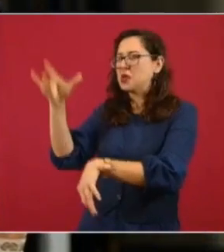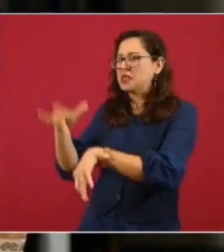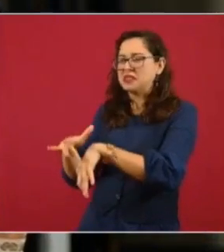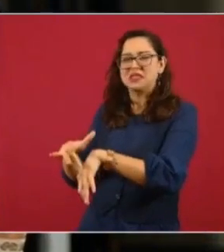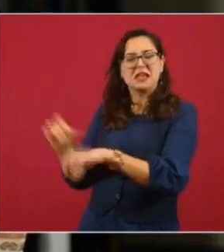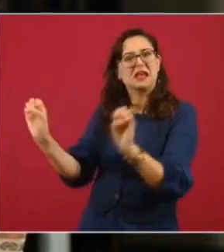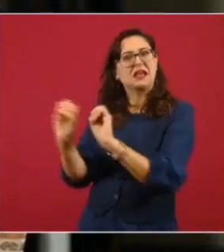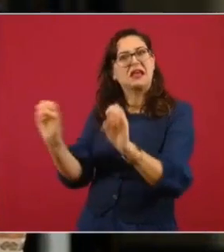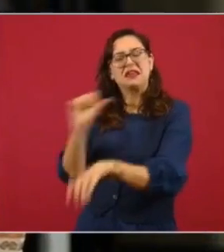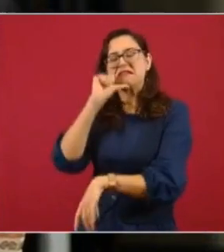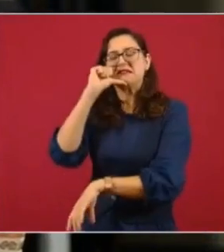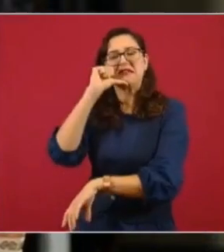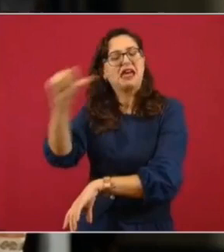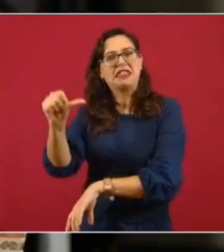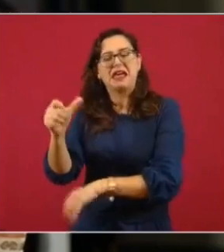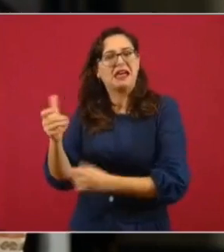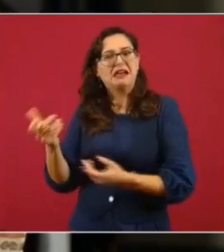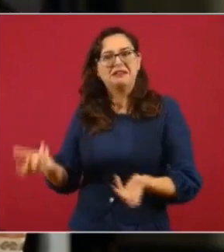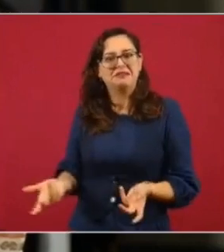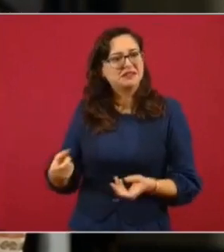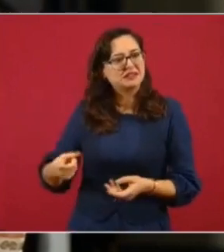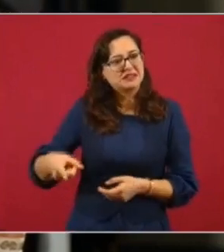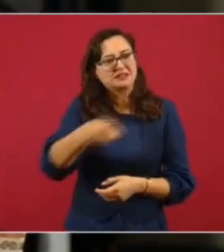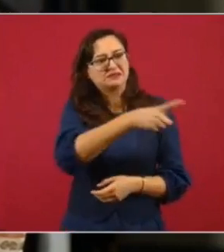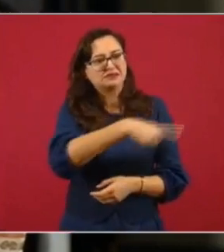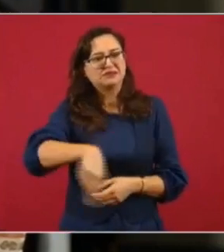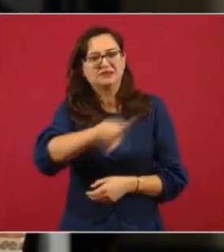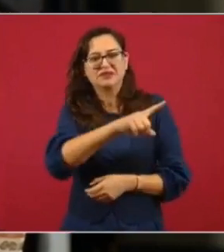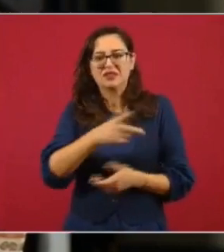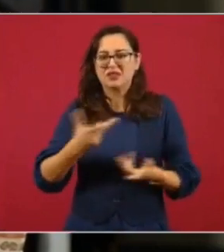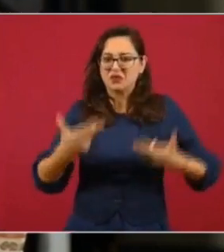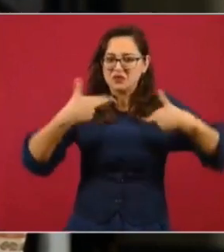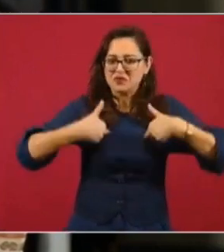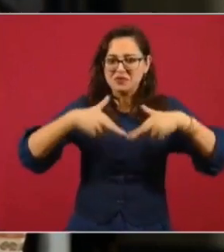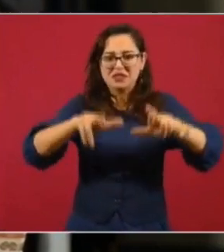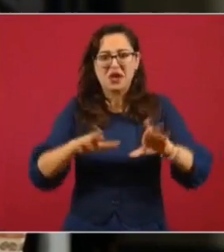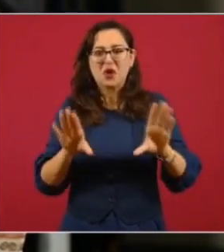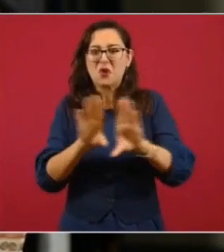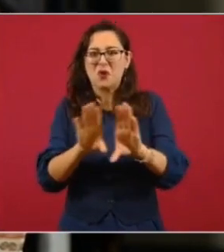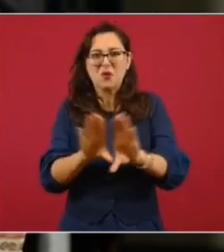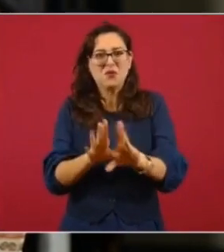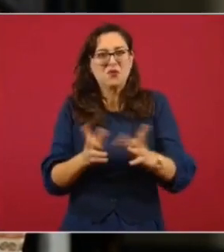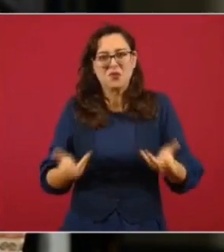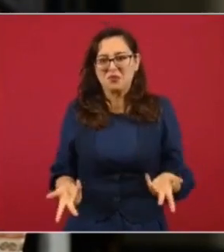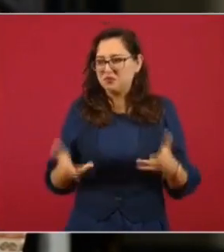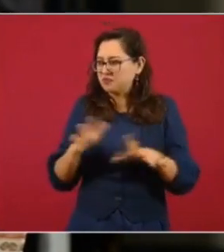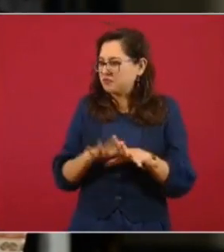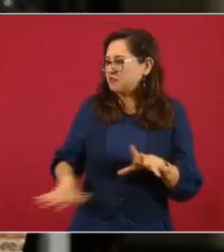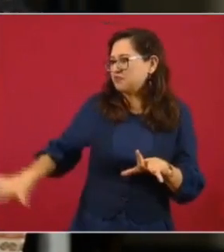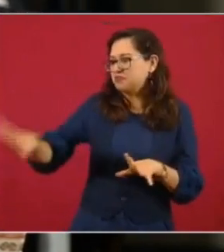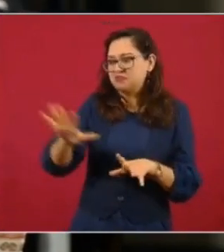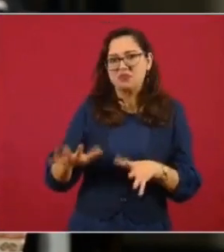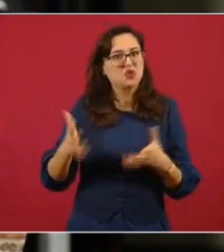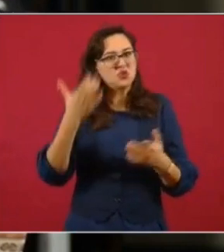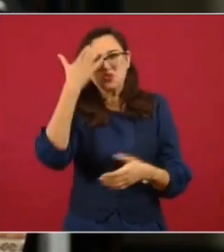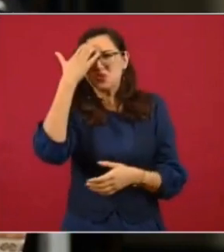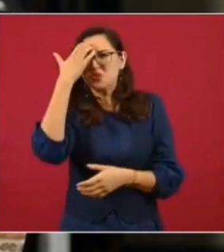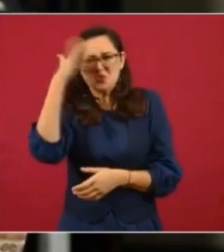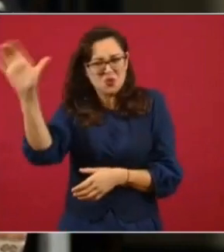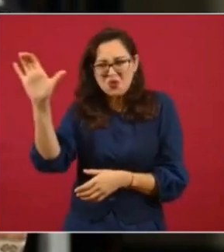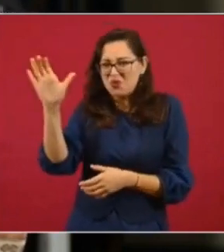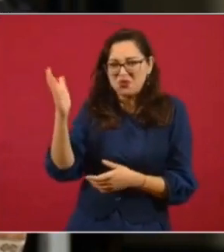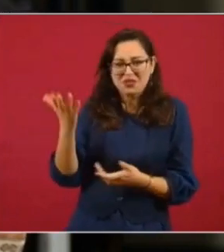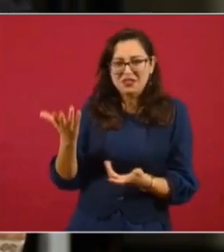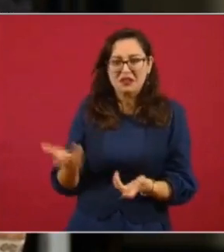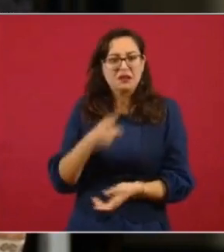de la realidad de México, que se supone que deberían representar al pueblo, pero que de pueblo no tienen nada y por el